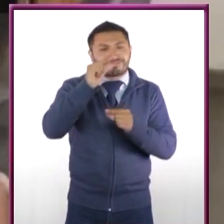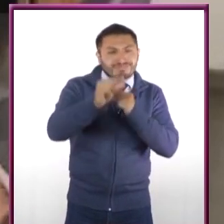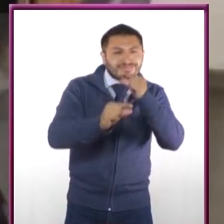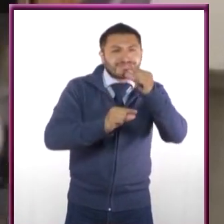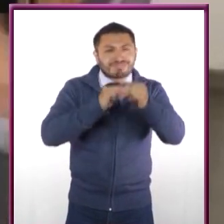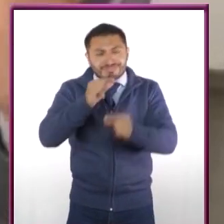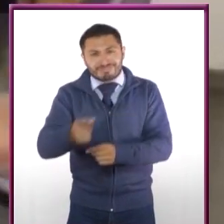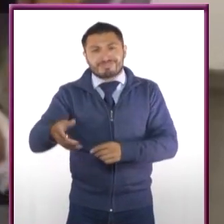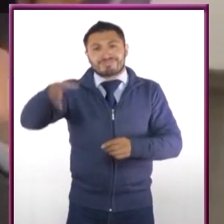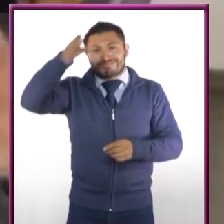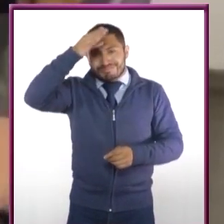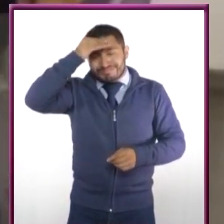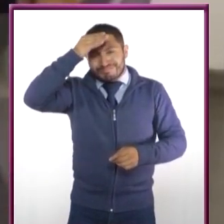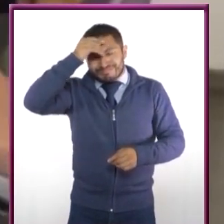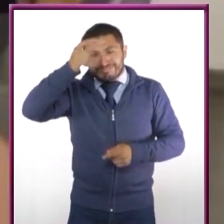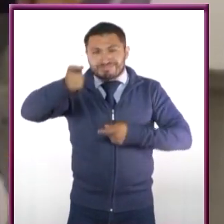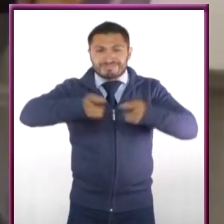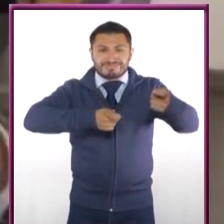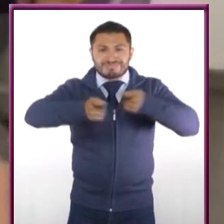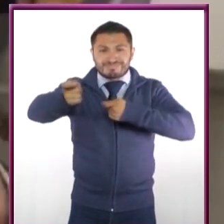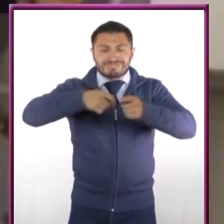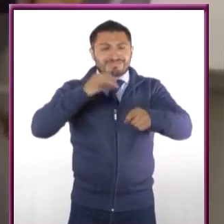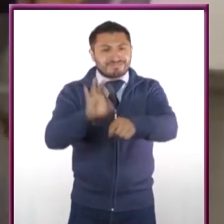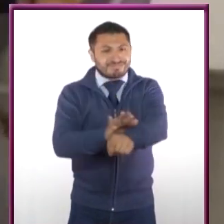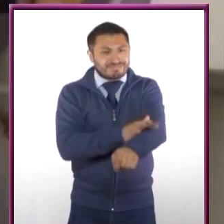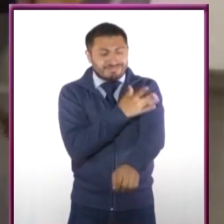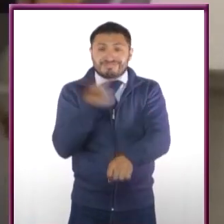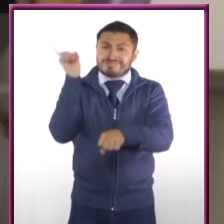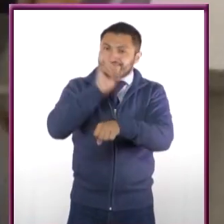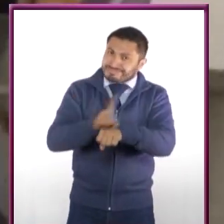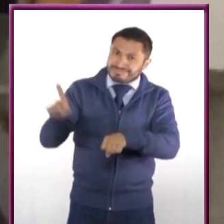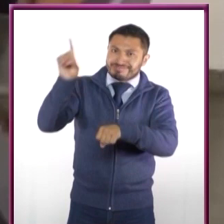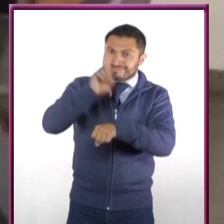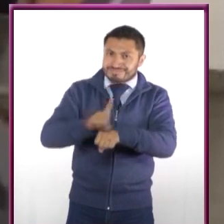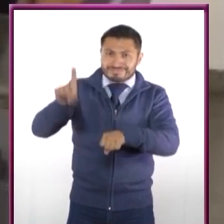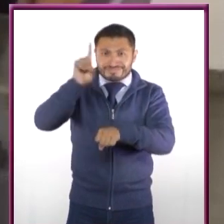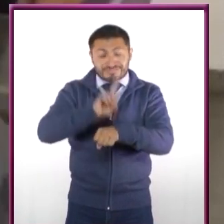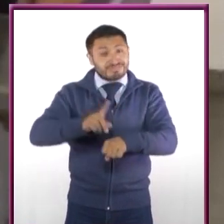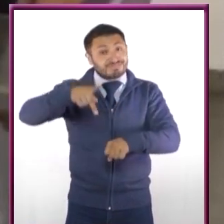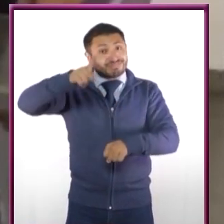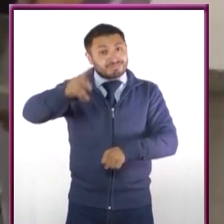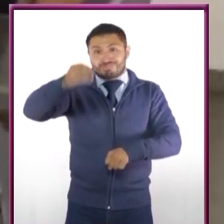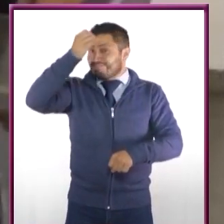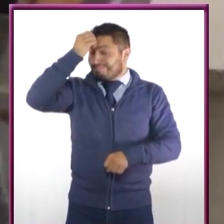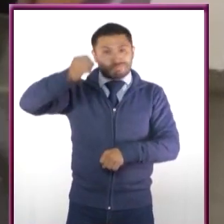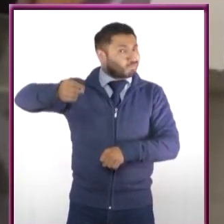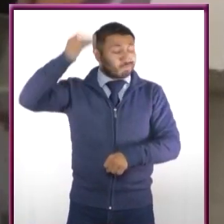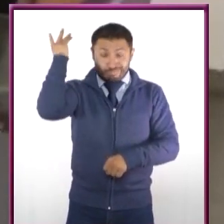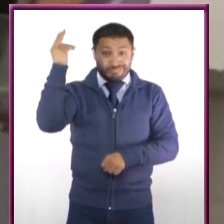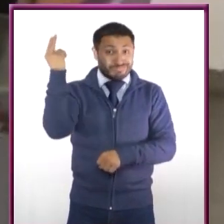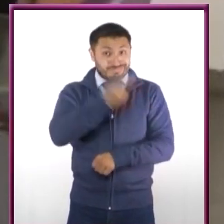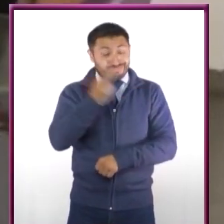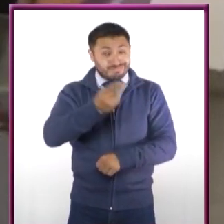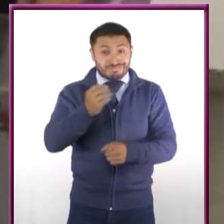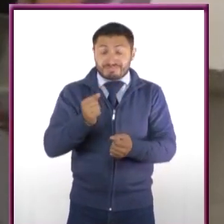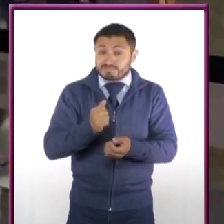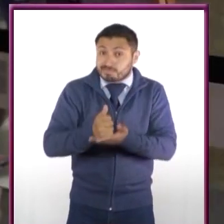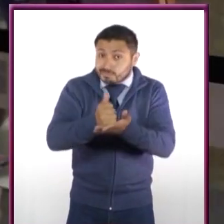emociones que vayas teniendo a lo largo de tus días, pero nunca se olviden, Si necesitan ayuda,